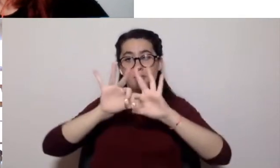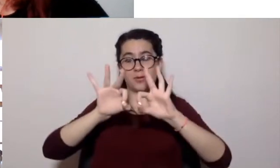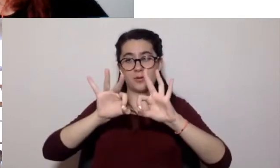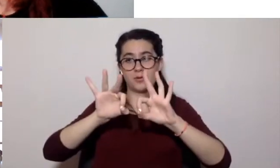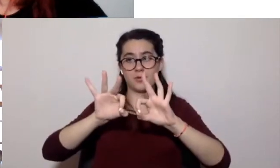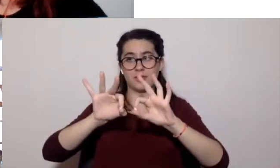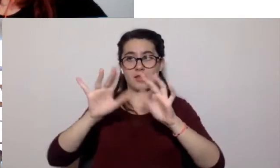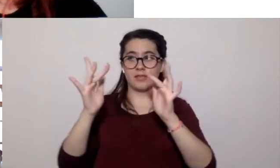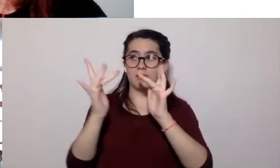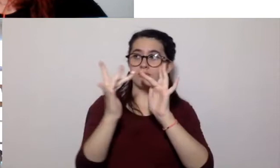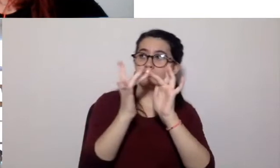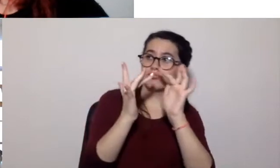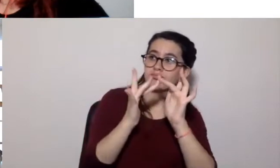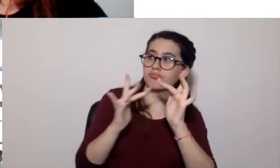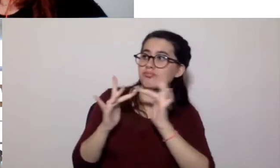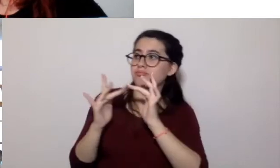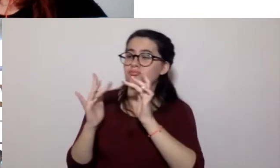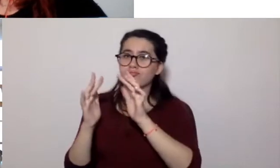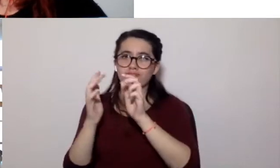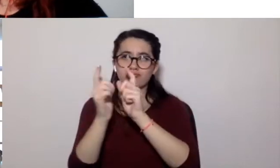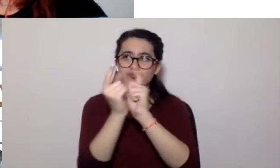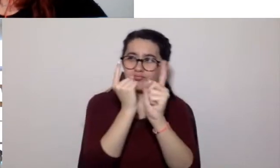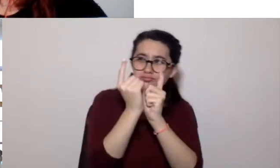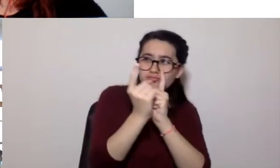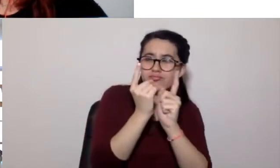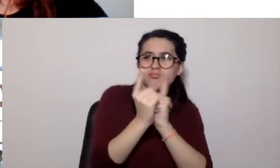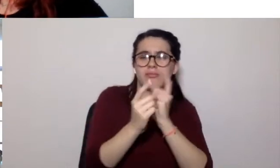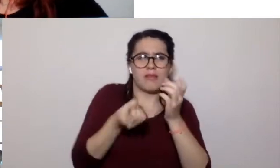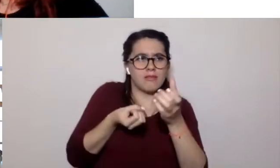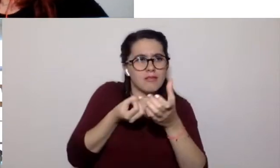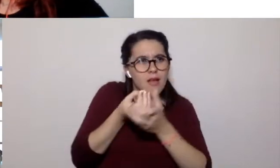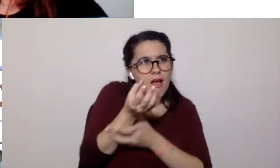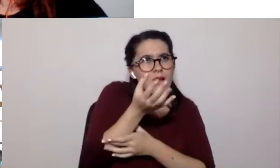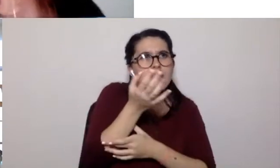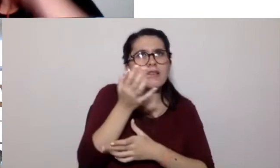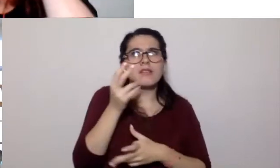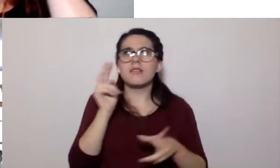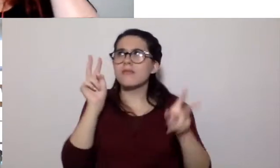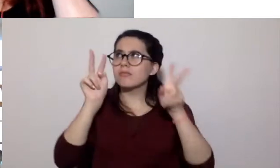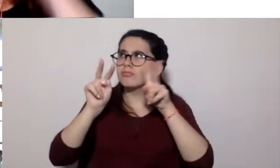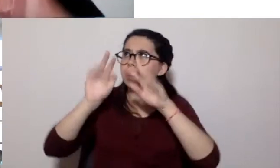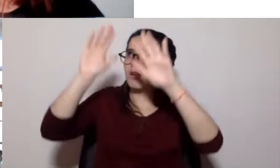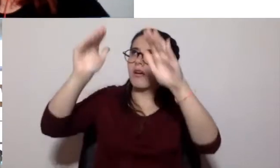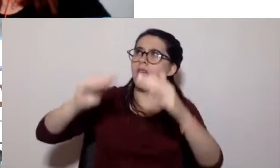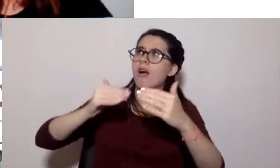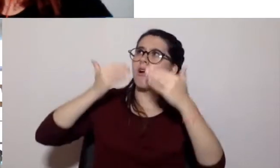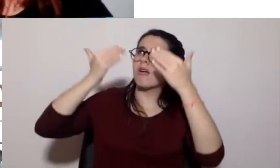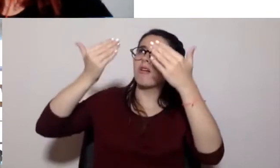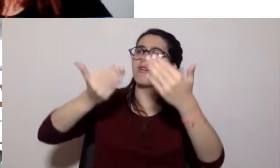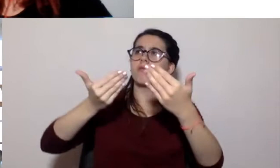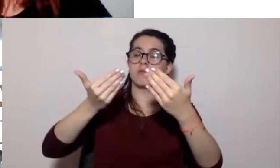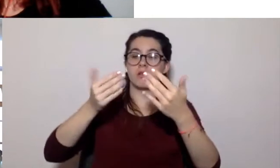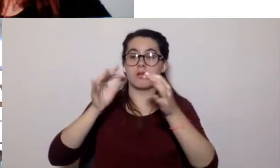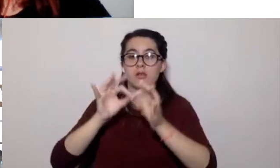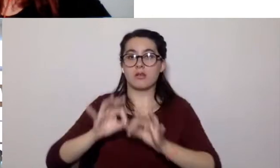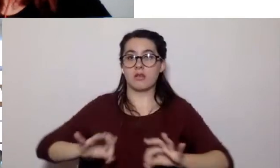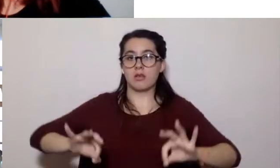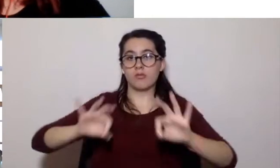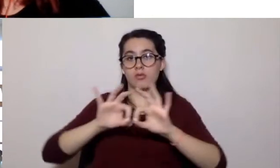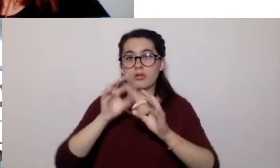es importante salir, todo eso de acuerdo contigo. Es importante para la economía de México